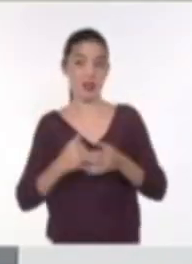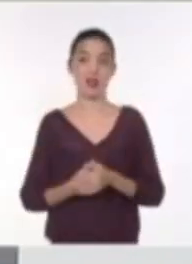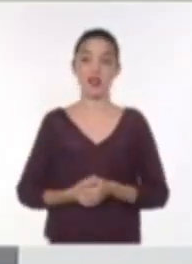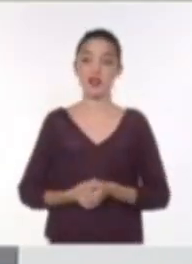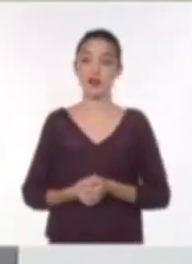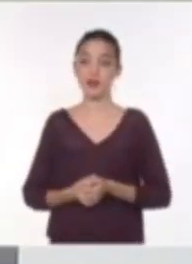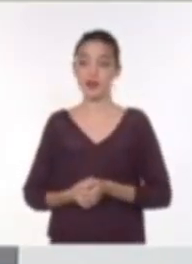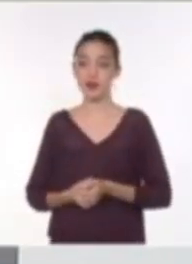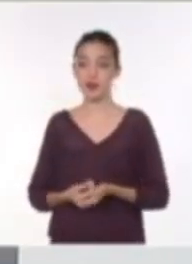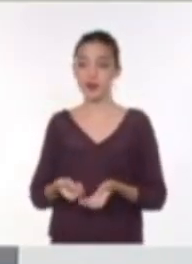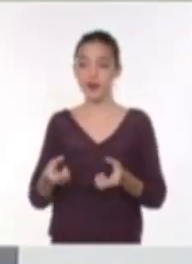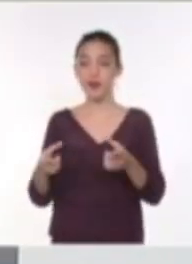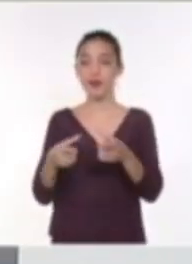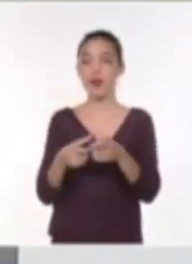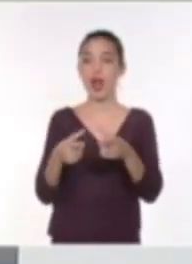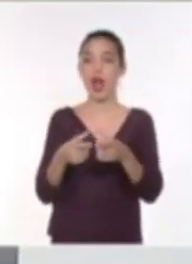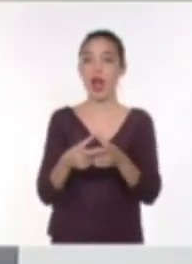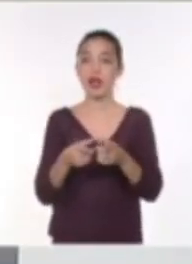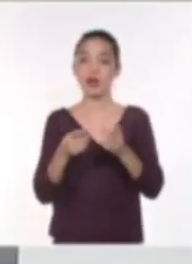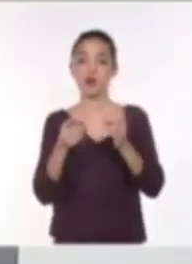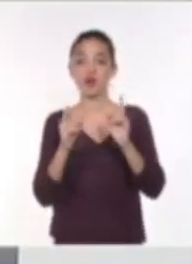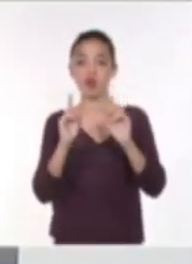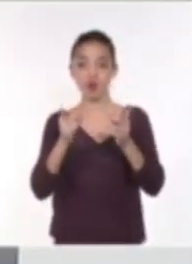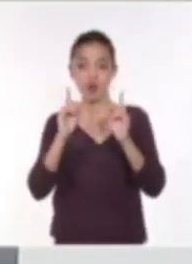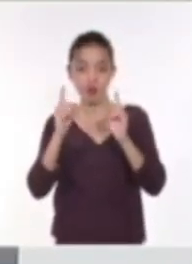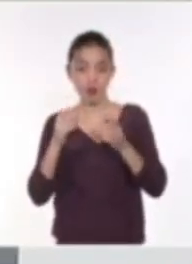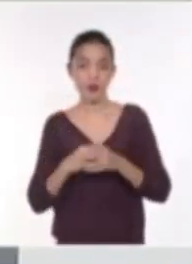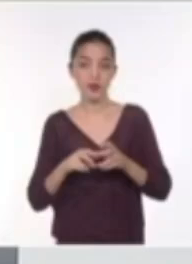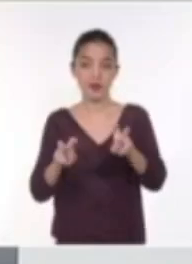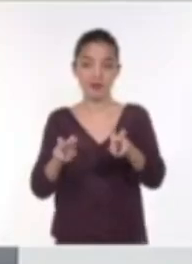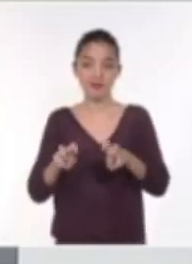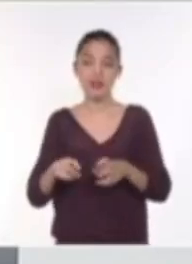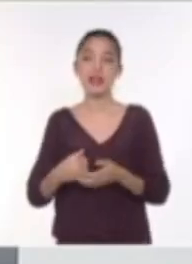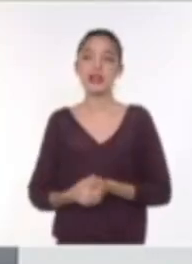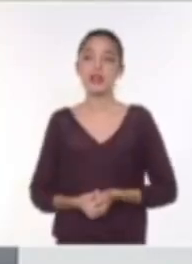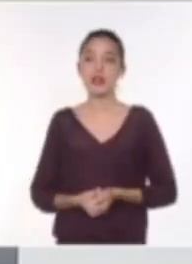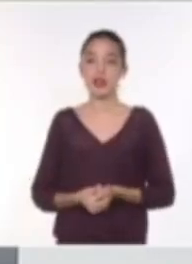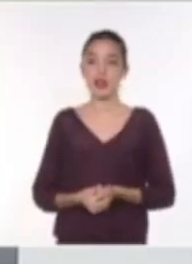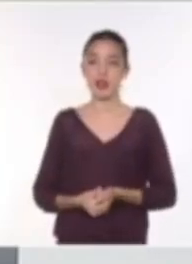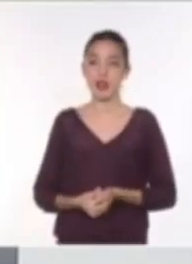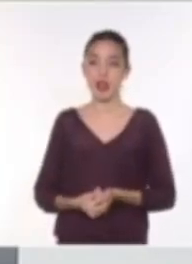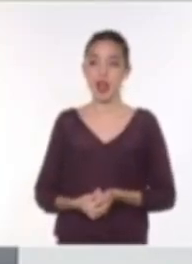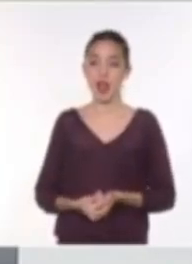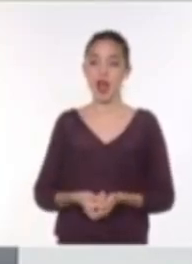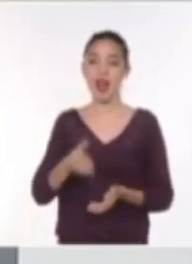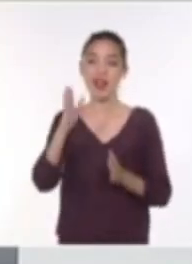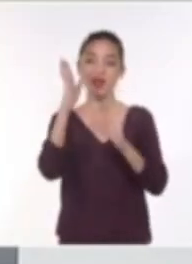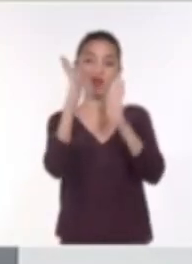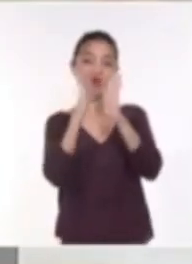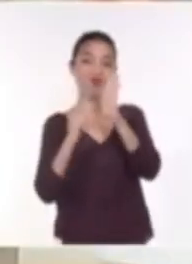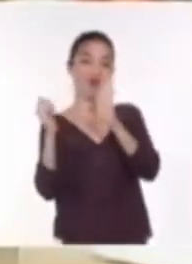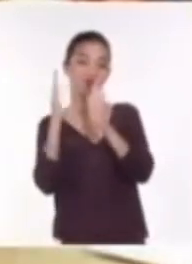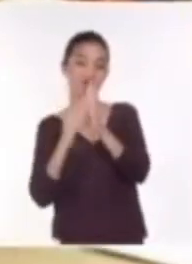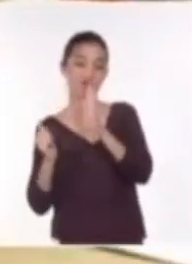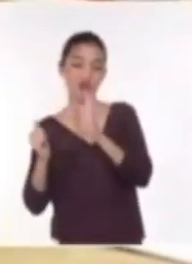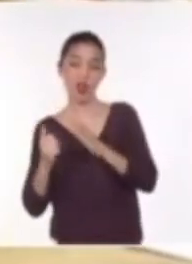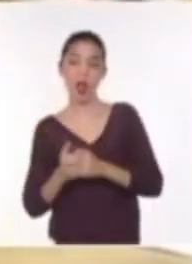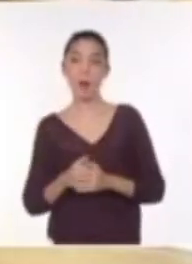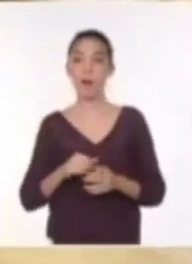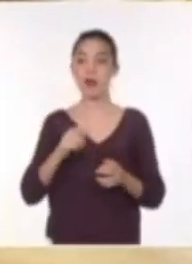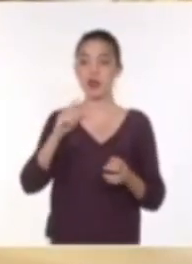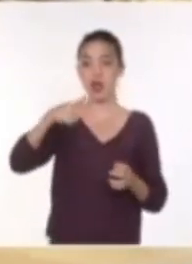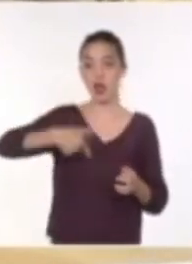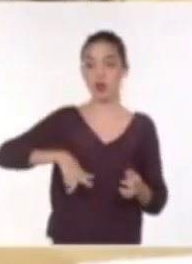próximo, según se acordó en la última sesión ordinaria del Parlamento realizada en el mes de julio. El miembro del Buró Político del Partido, Esteban